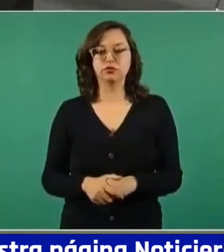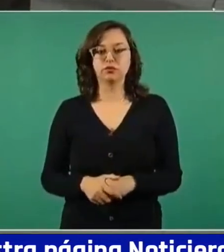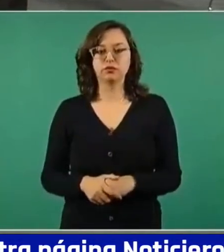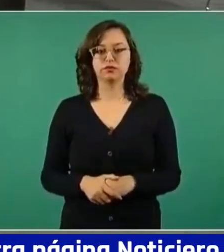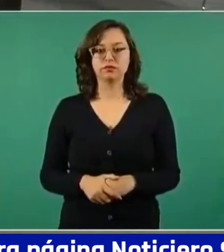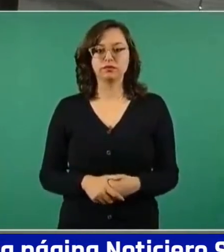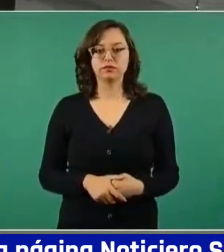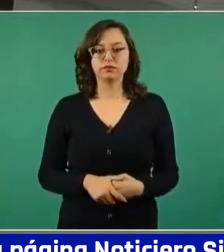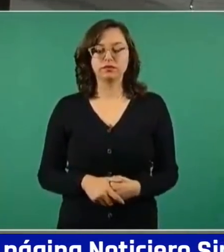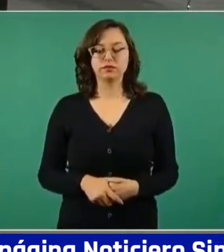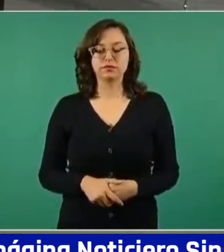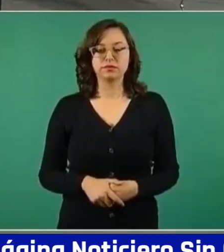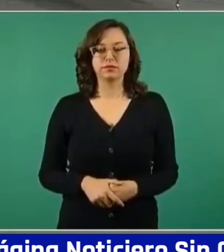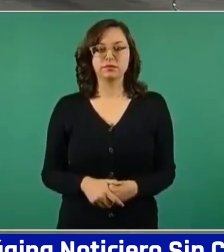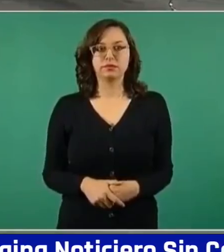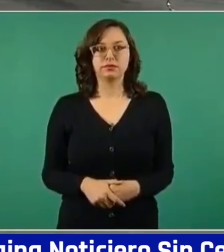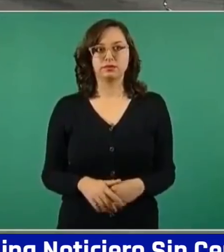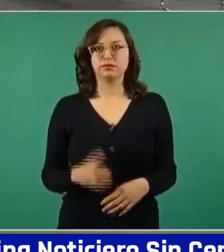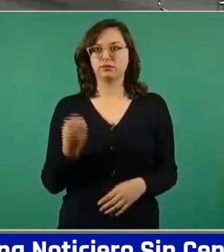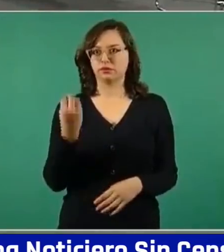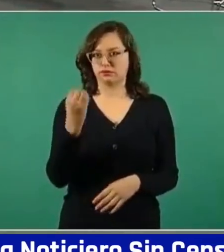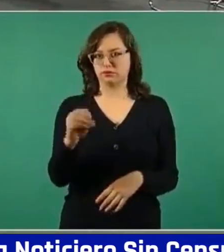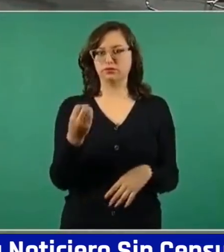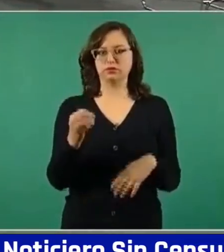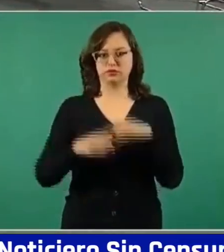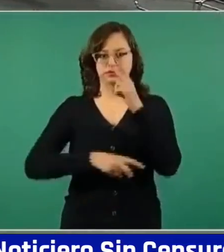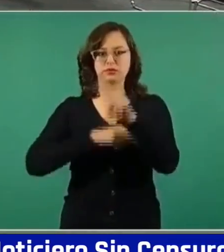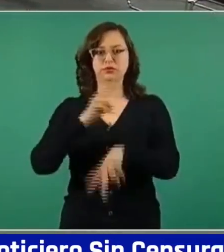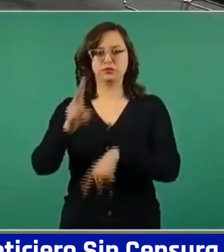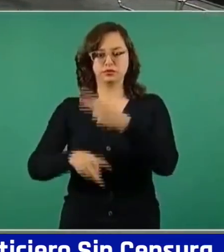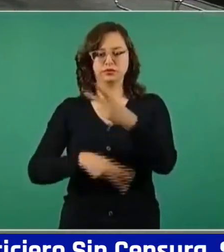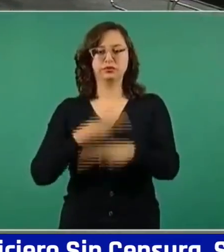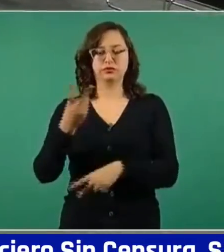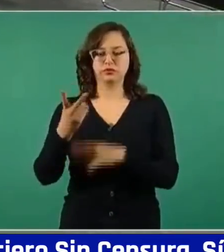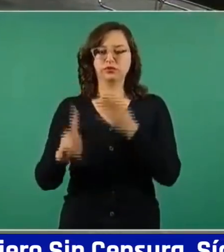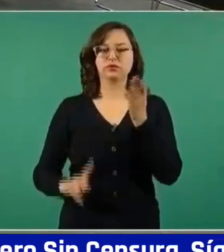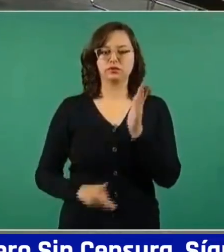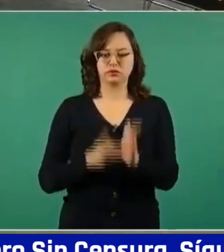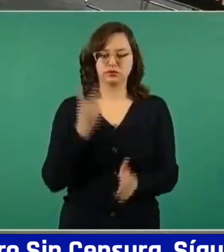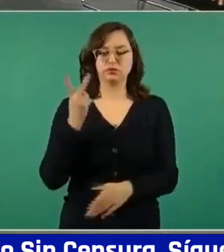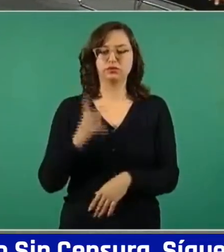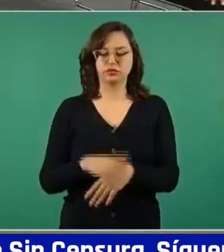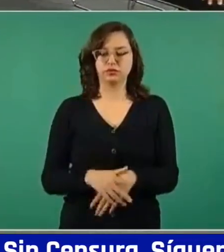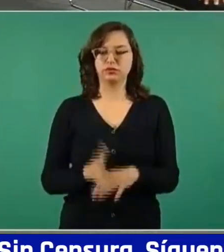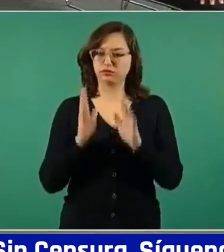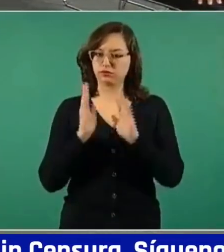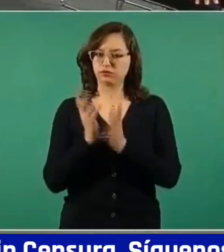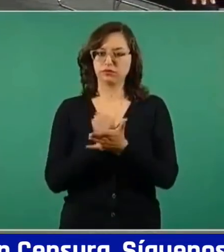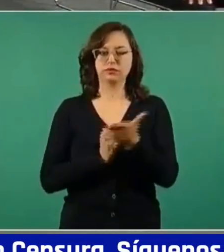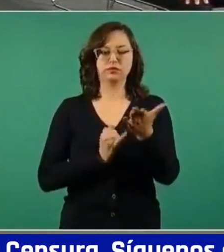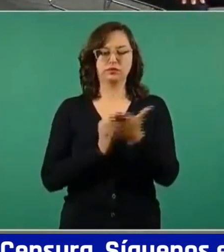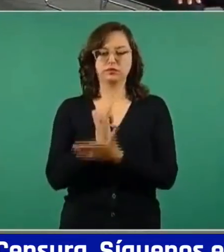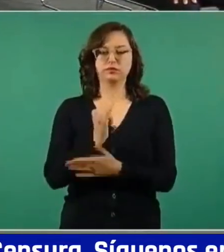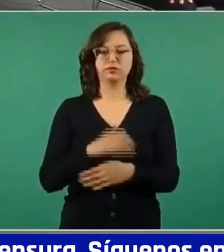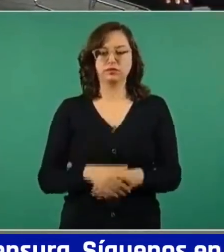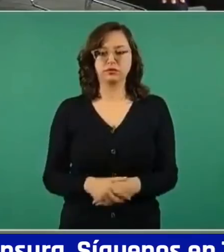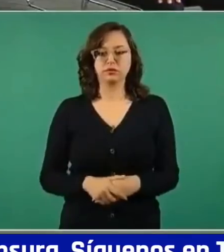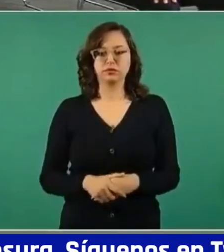Voy en octubre, de nuevo, ya a definir sobre este